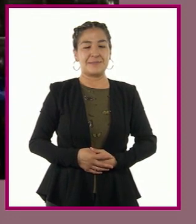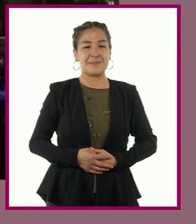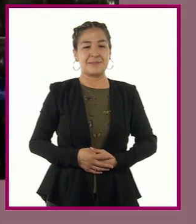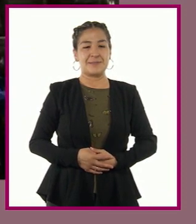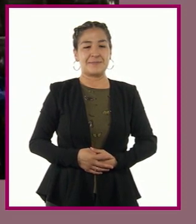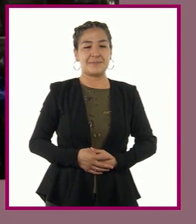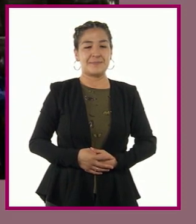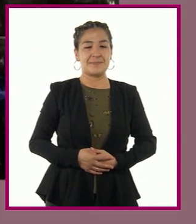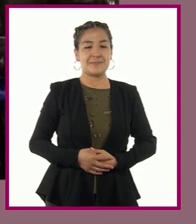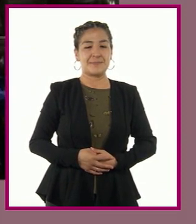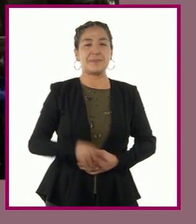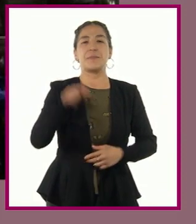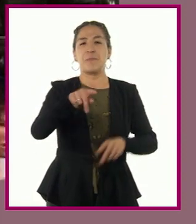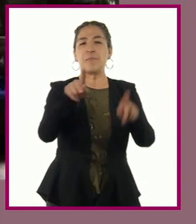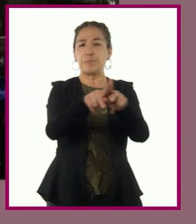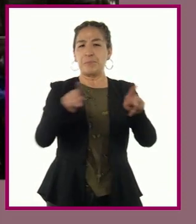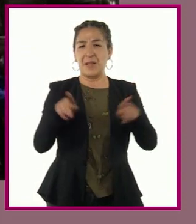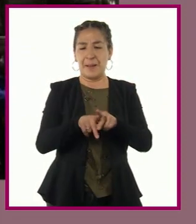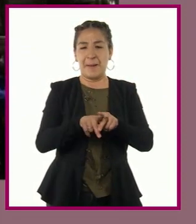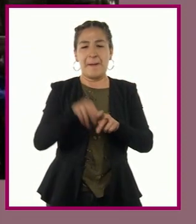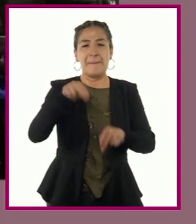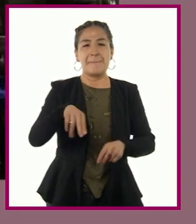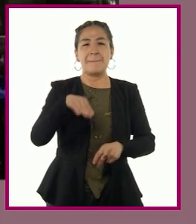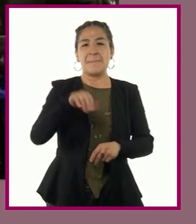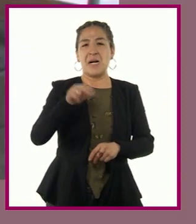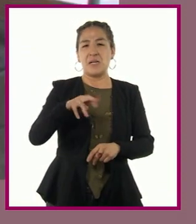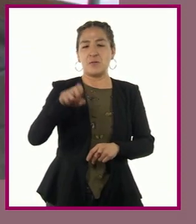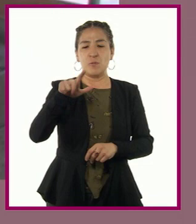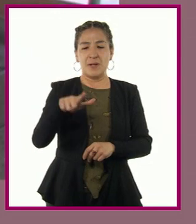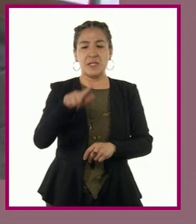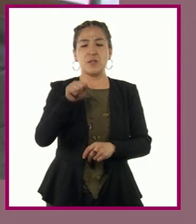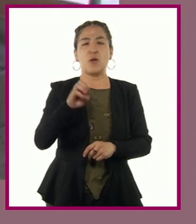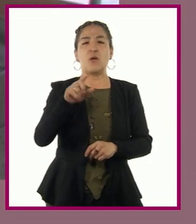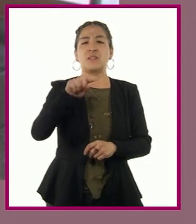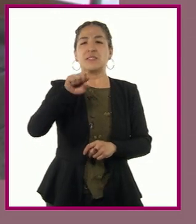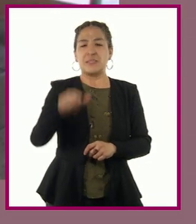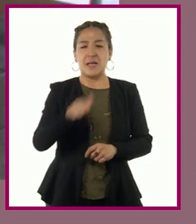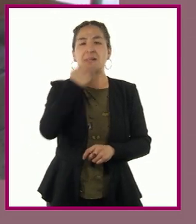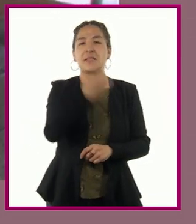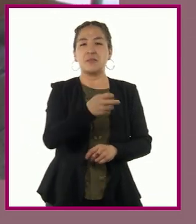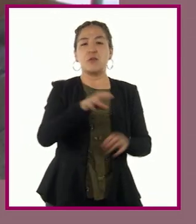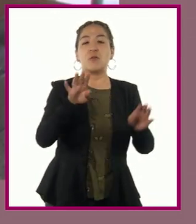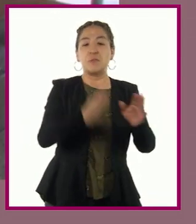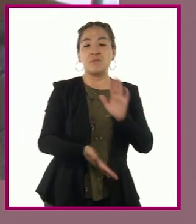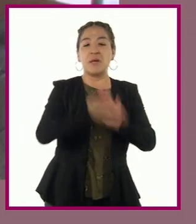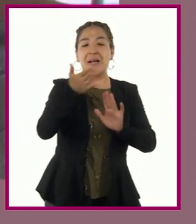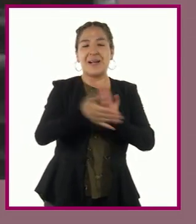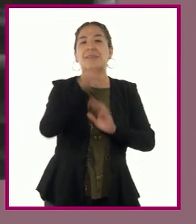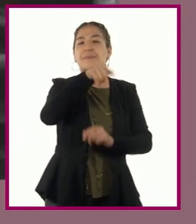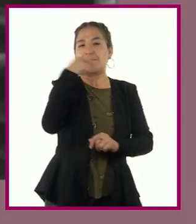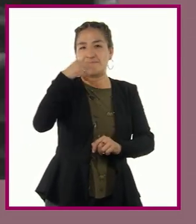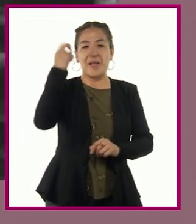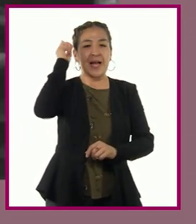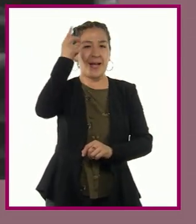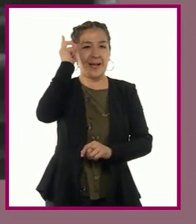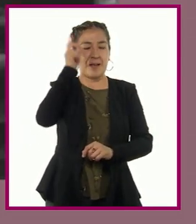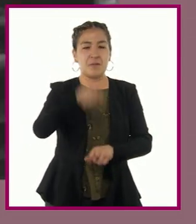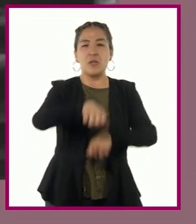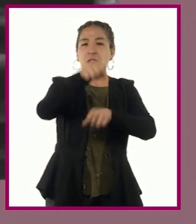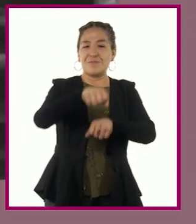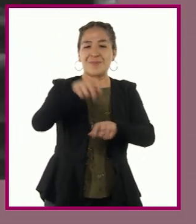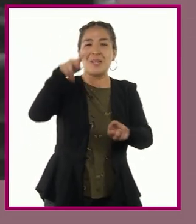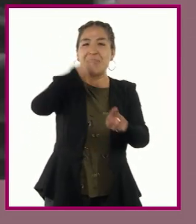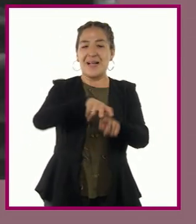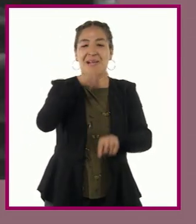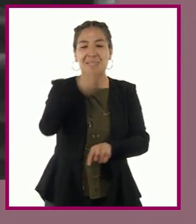En la Plaza Manuel Tolsá, en el centro histórico de la Ciudad de México, se erige el famoso Caballito, la estatua ecuestre